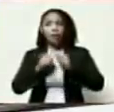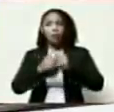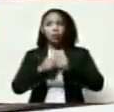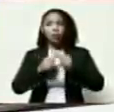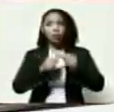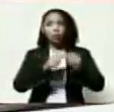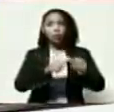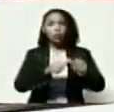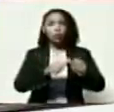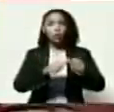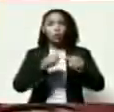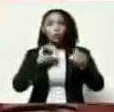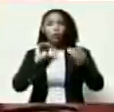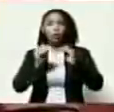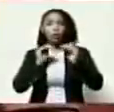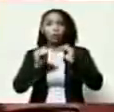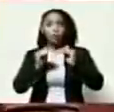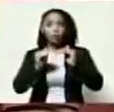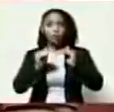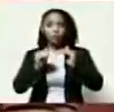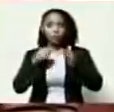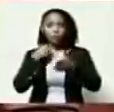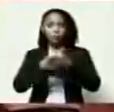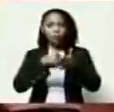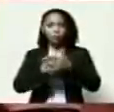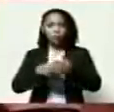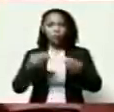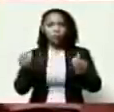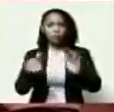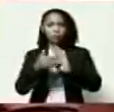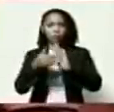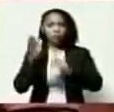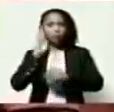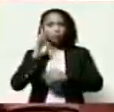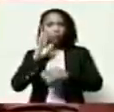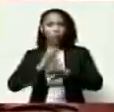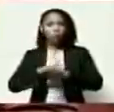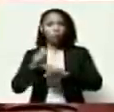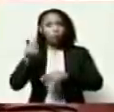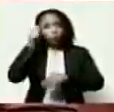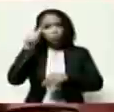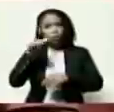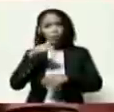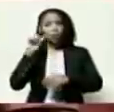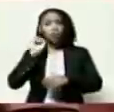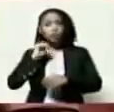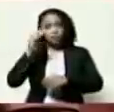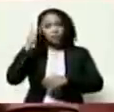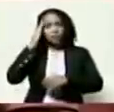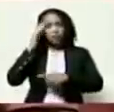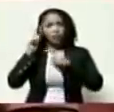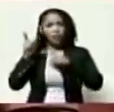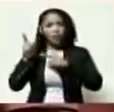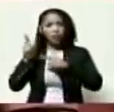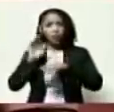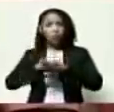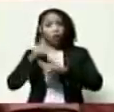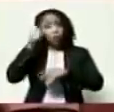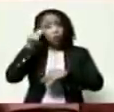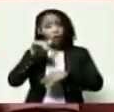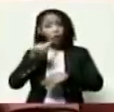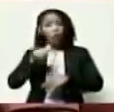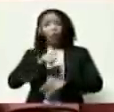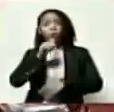seguimiento, para la ética, para la lucha contra la corrupción, contra la burocracia, porque el pueblo sí sabe de eso, porque el pueblo es el que lo